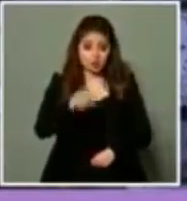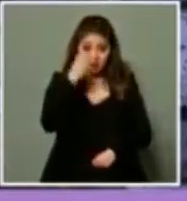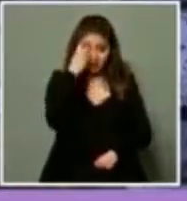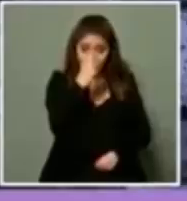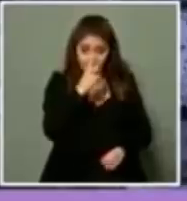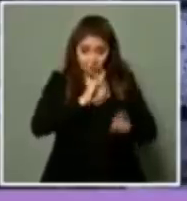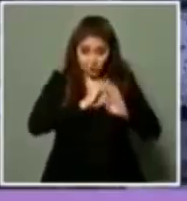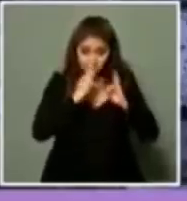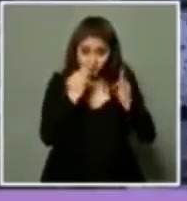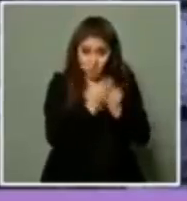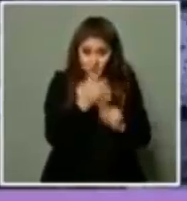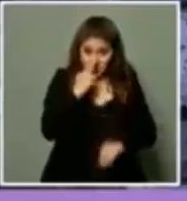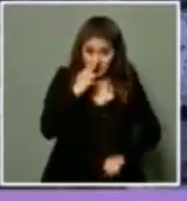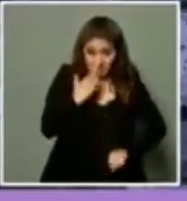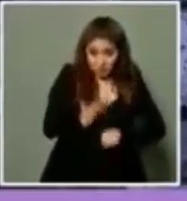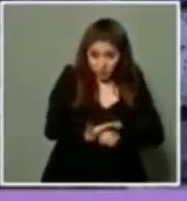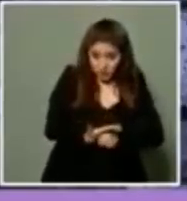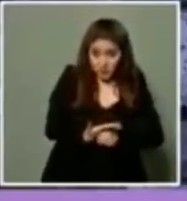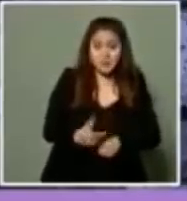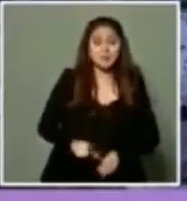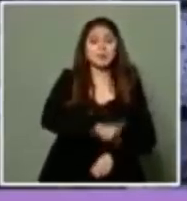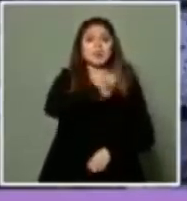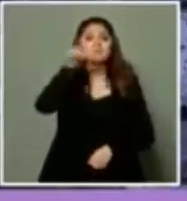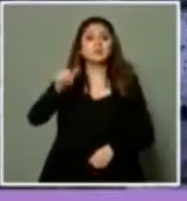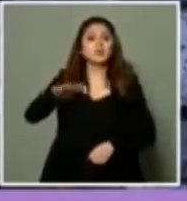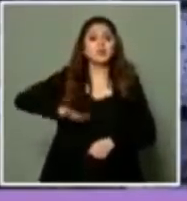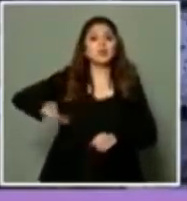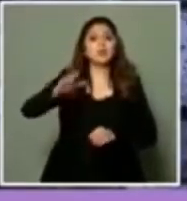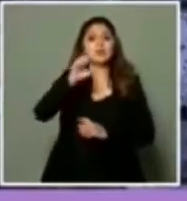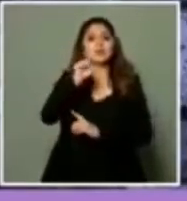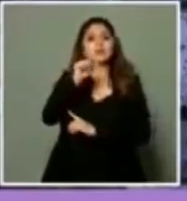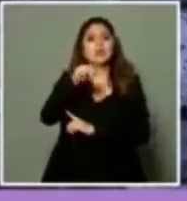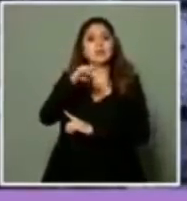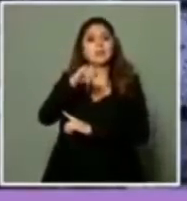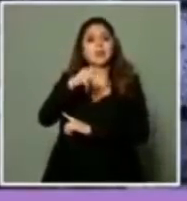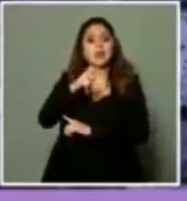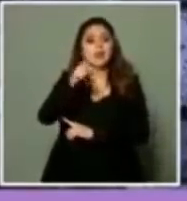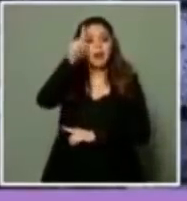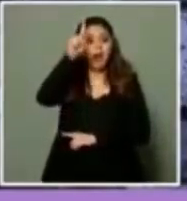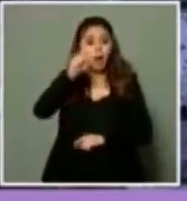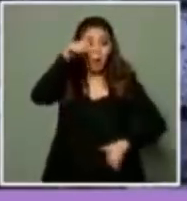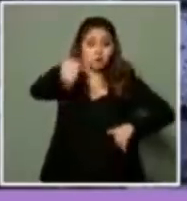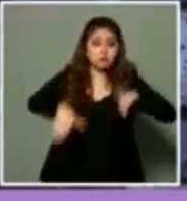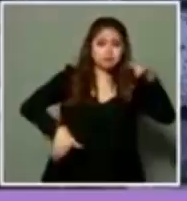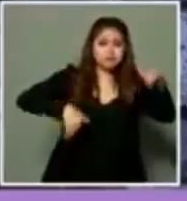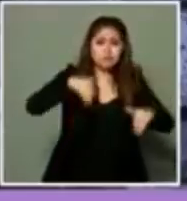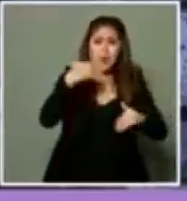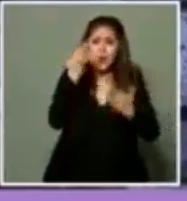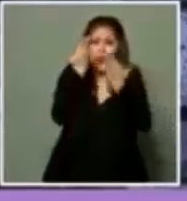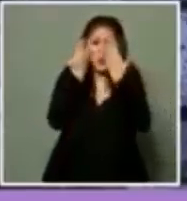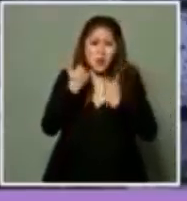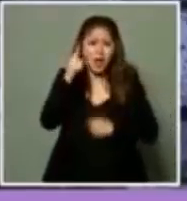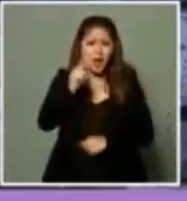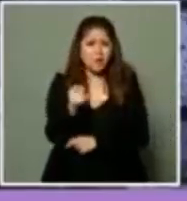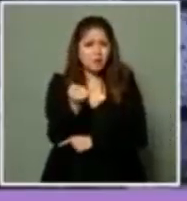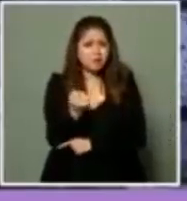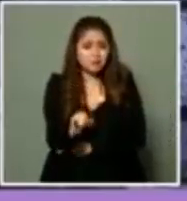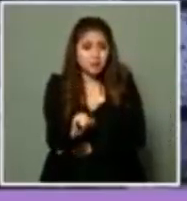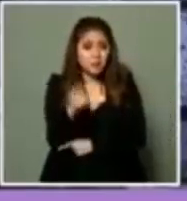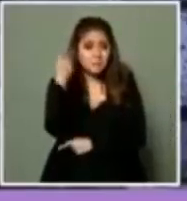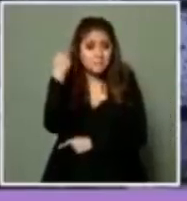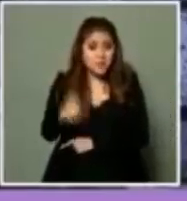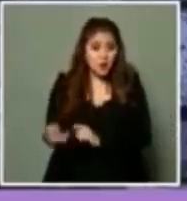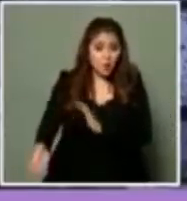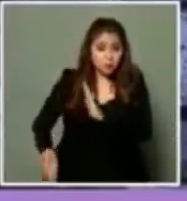gobernar. Construiste una alberca en San Miguel Teotongo, un lugar en donde no hay agua. Pero no solo eso, sino que la obra